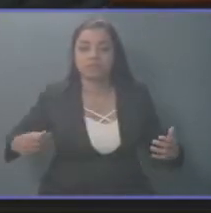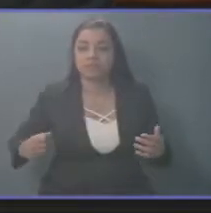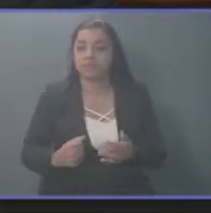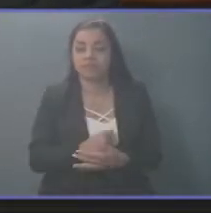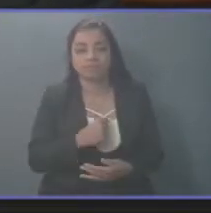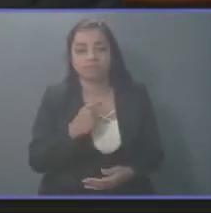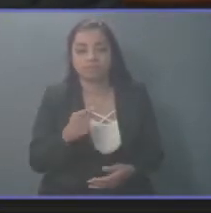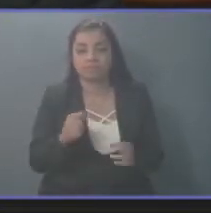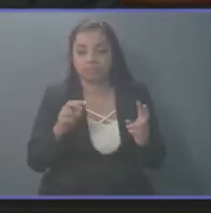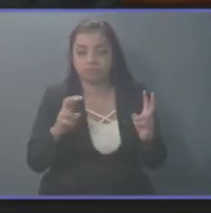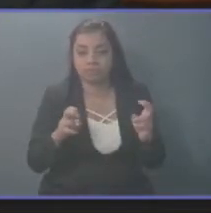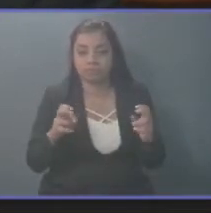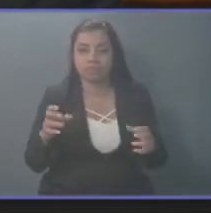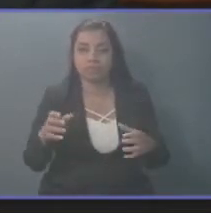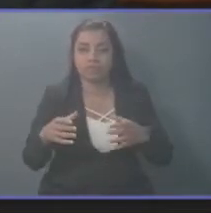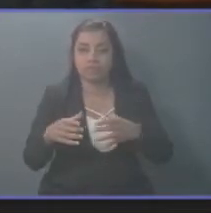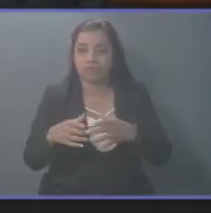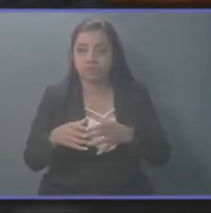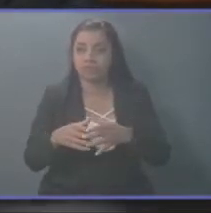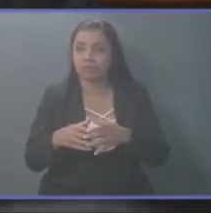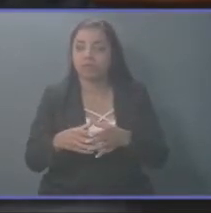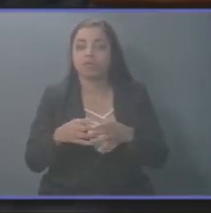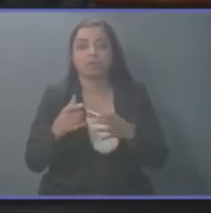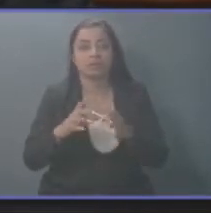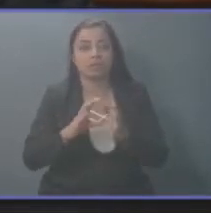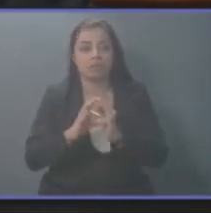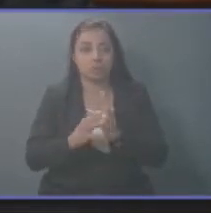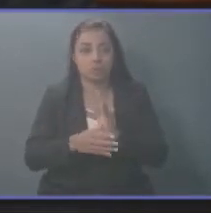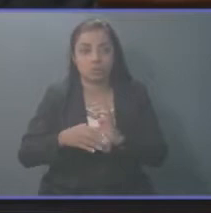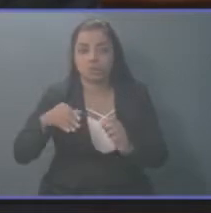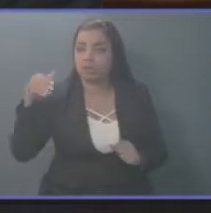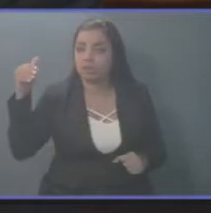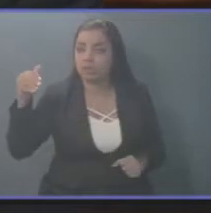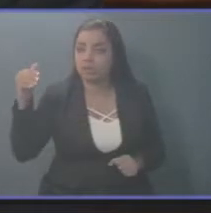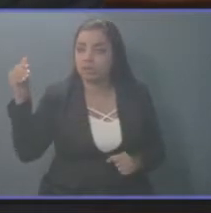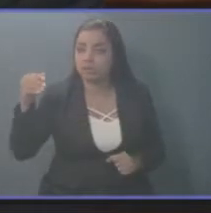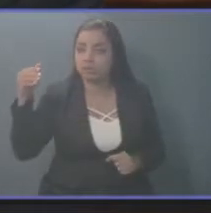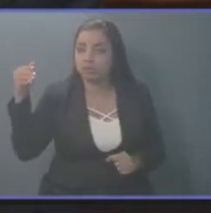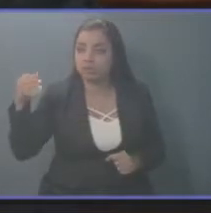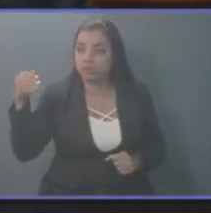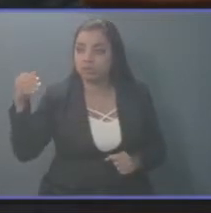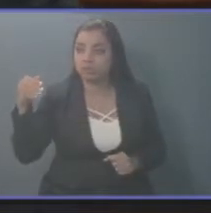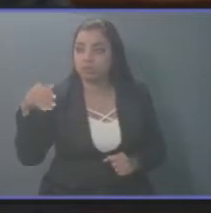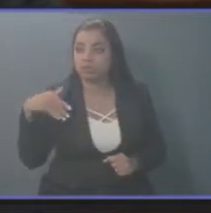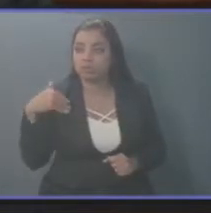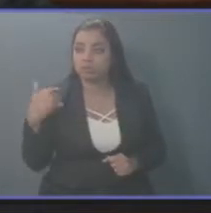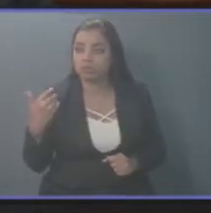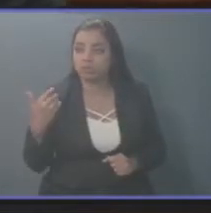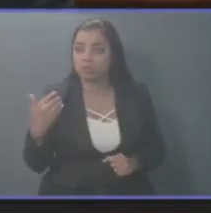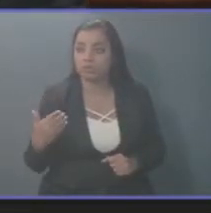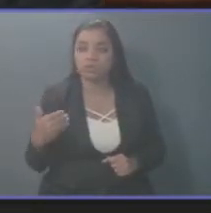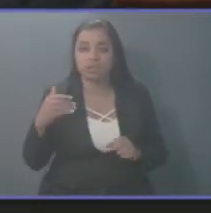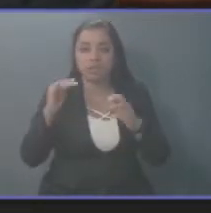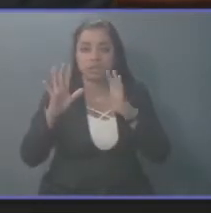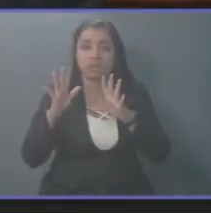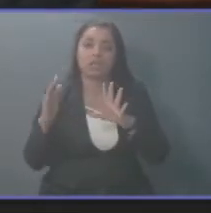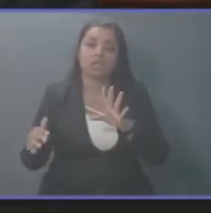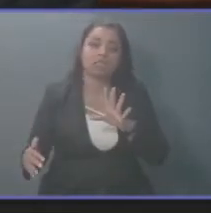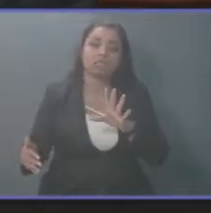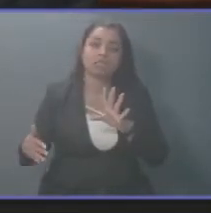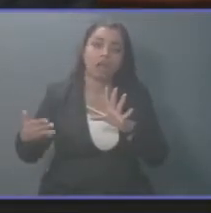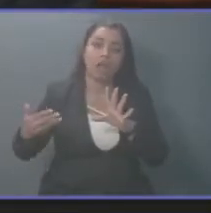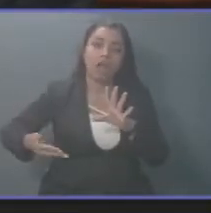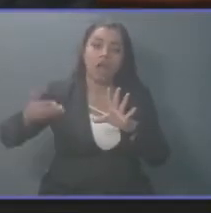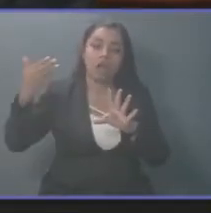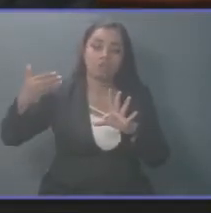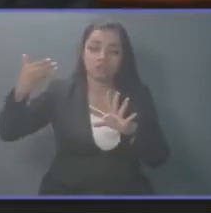el papel de la Comisión de Cultura y Educación en los últimos 10 años,